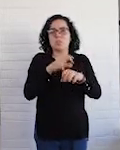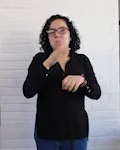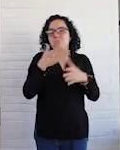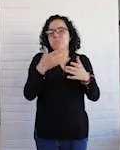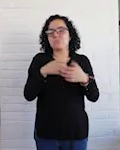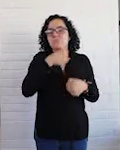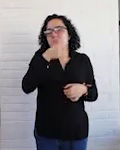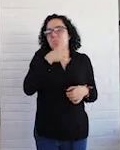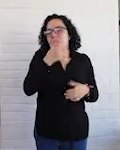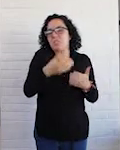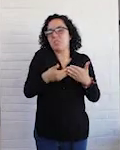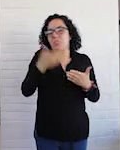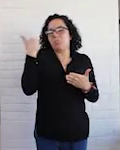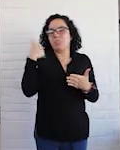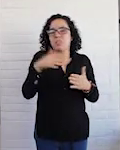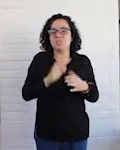tener